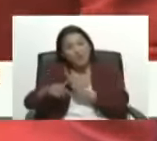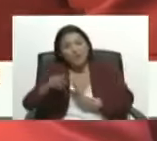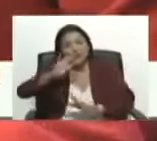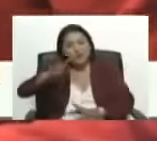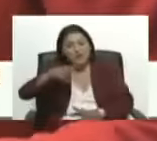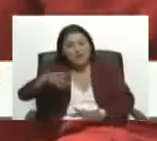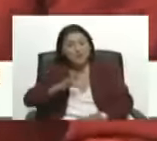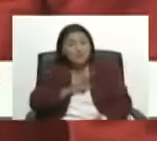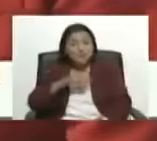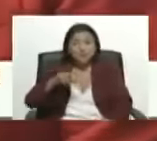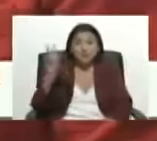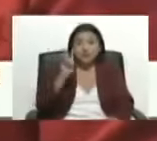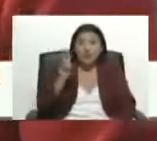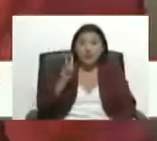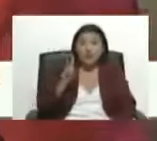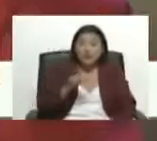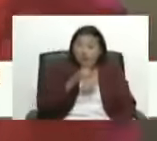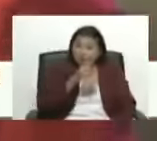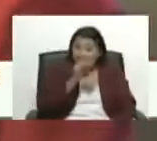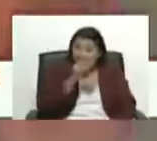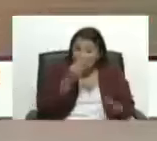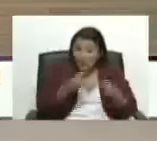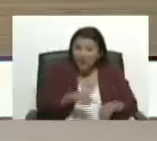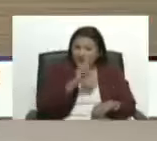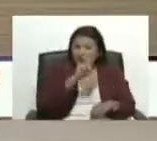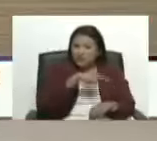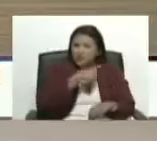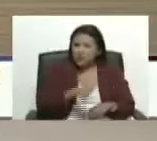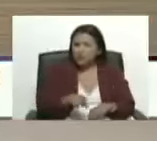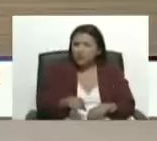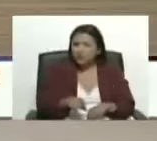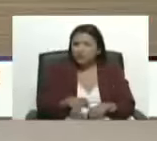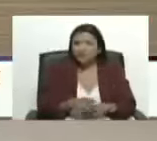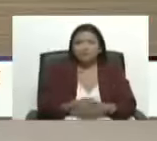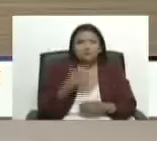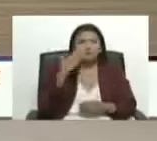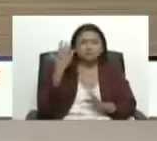nuestra Guayana Esequiba? Yo quiero mostrarle el mapa.